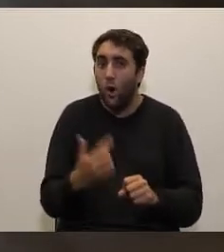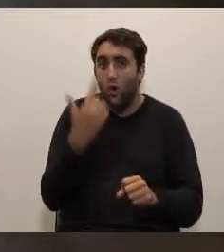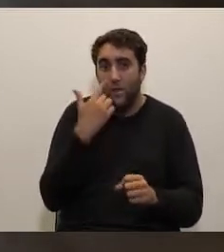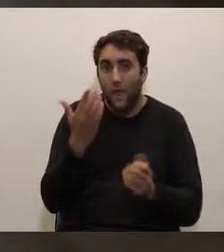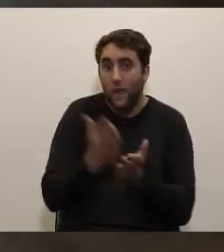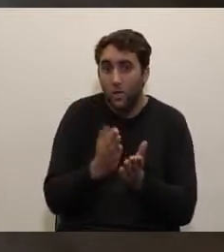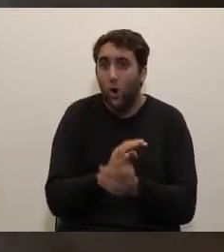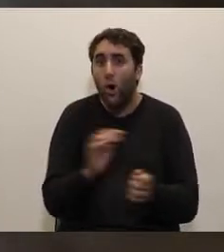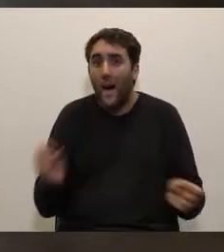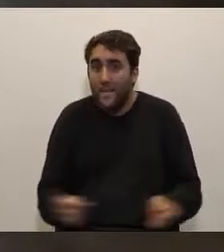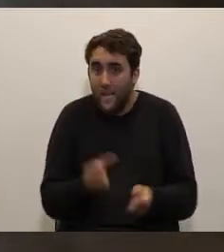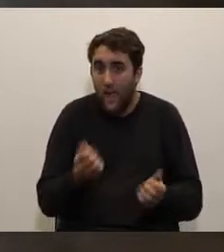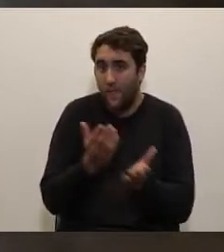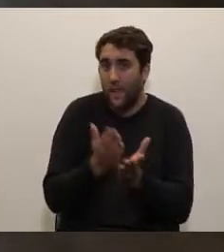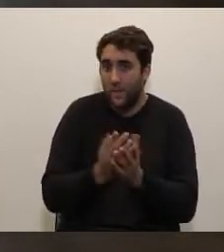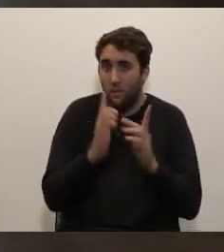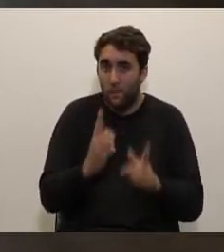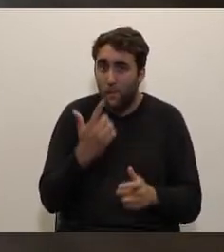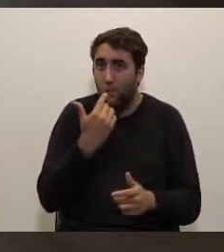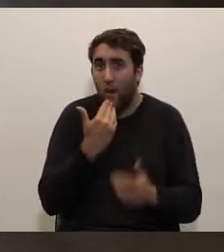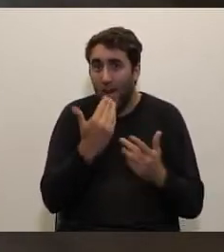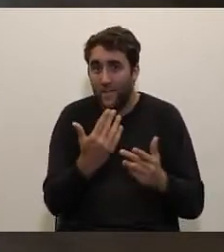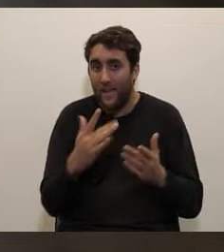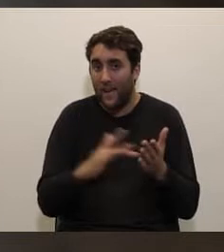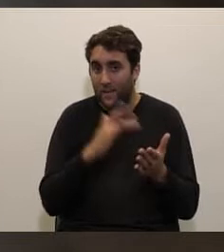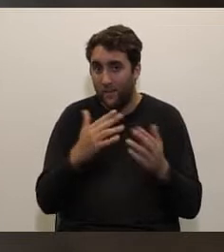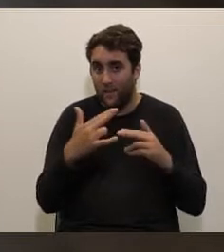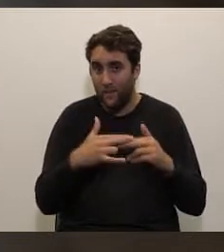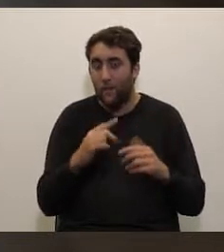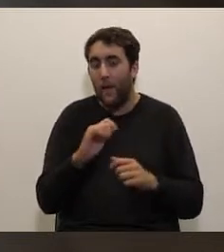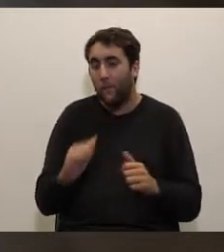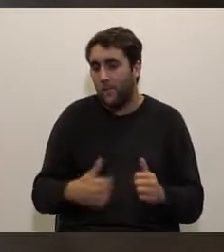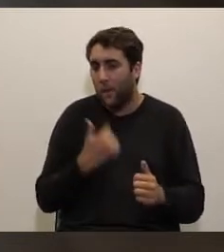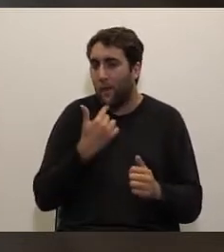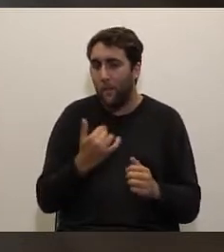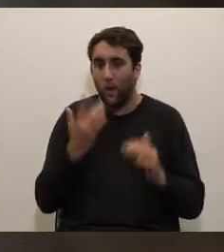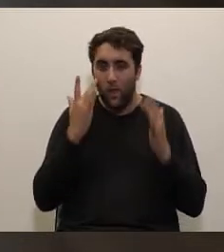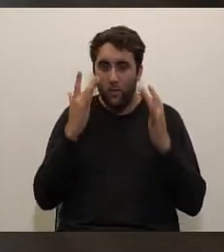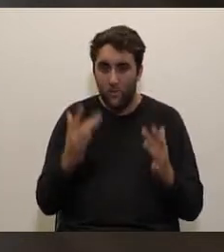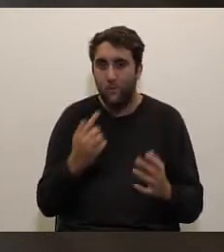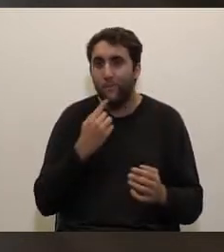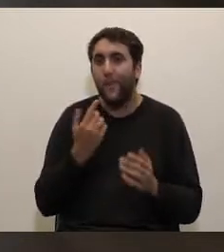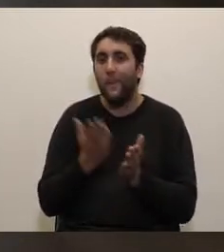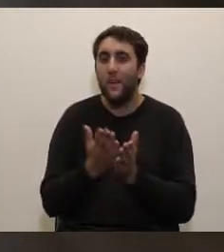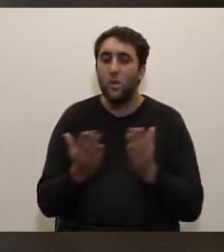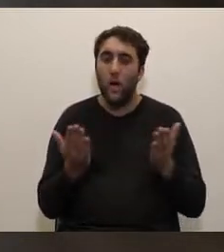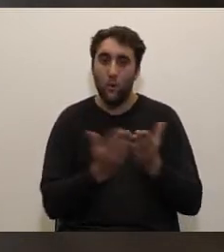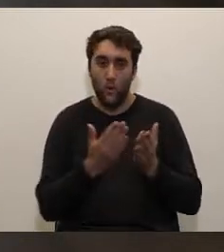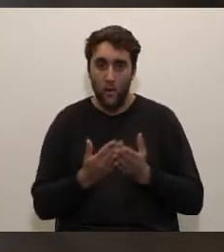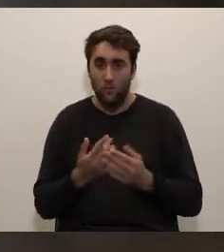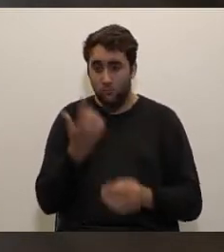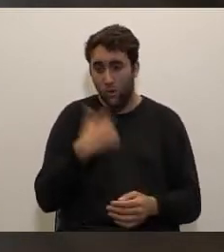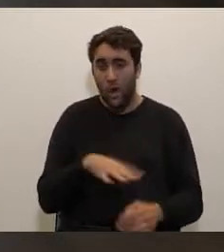o ejercerlos. Algunas de las que tenemos, y para ir ya al tema de la educación, cosas como derechos de estudiantes o elijo